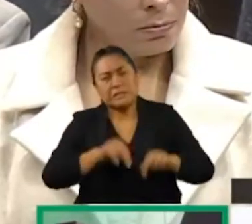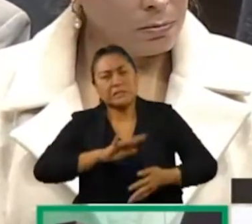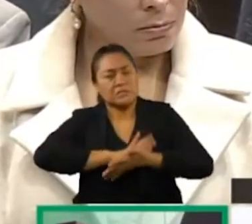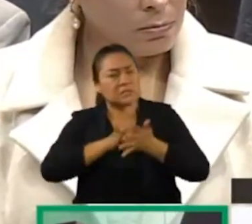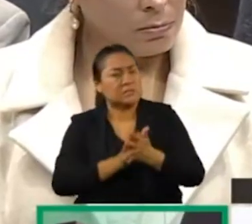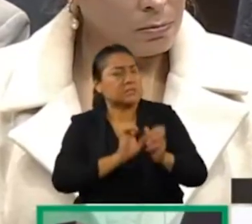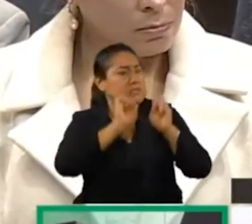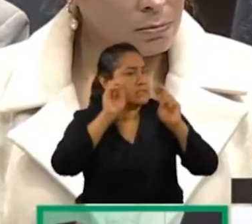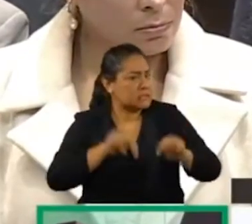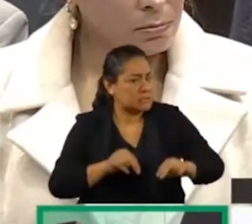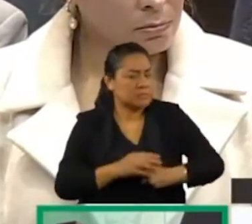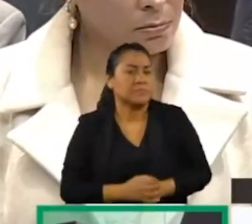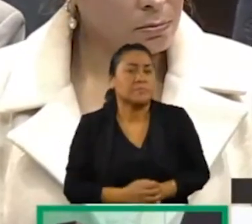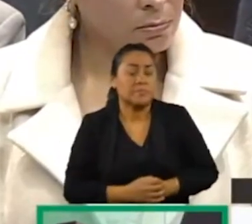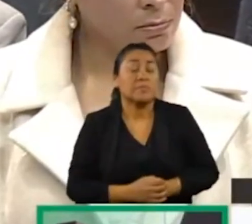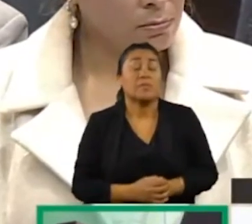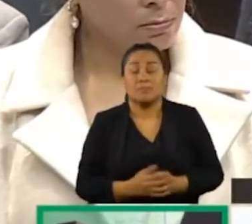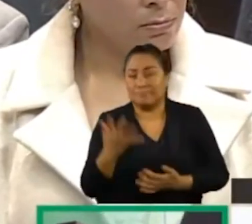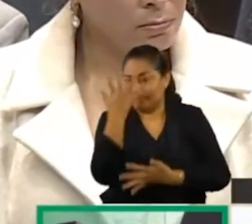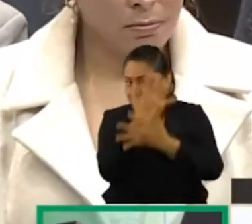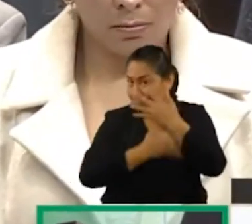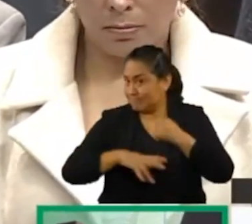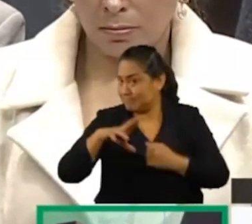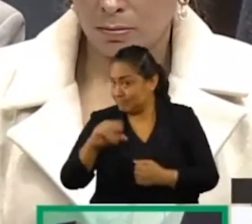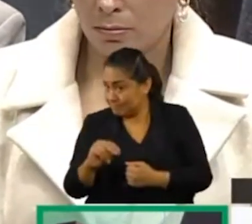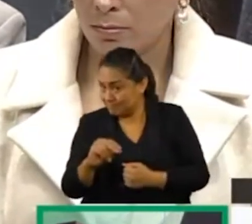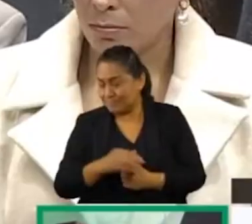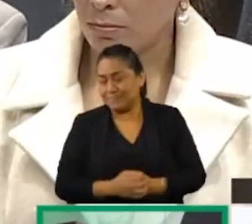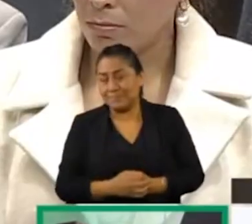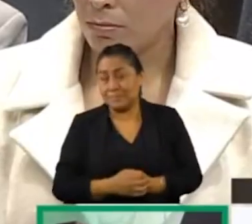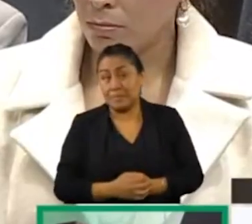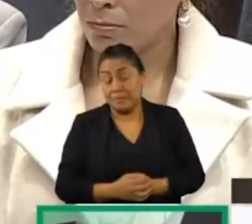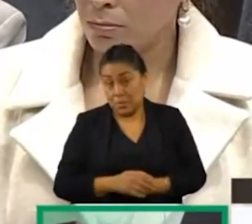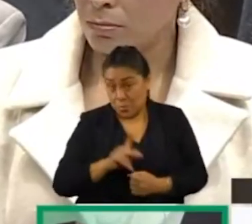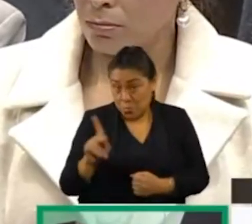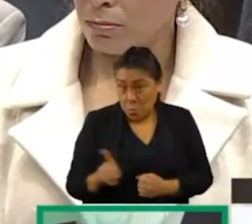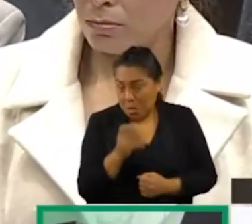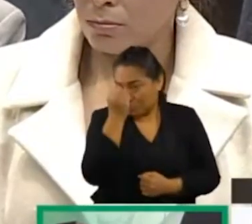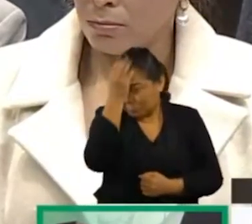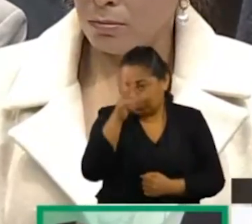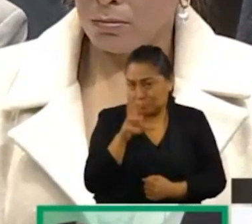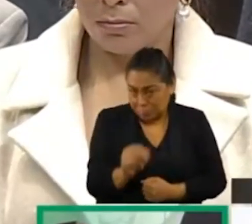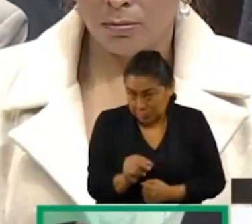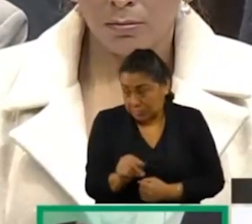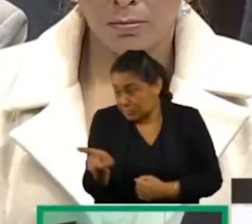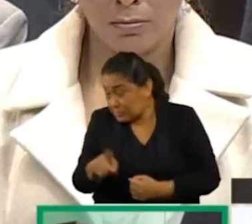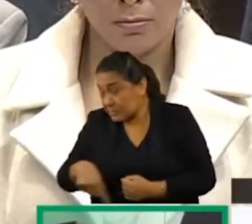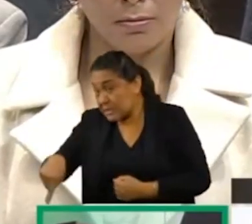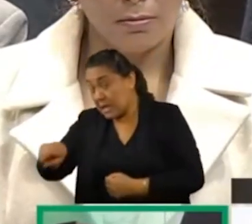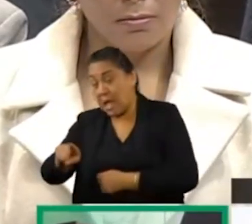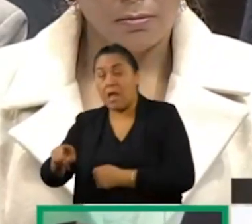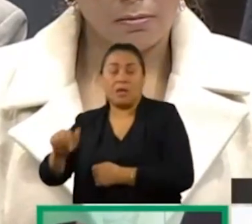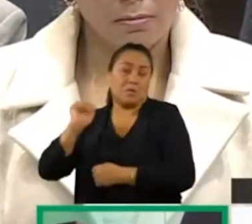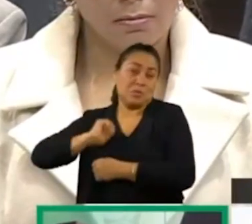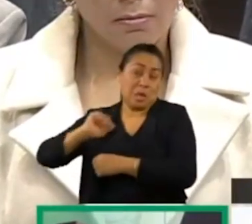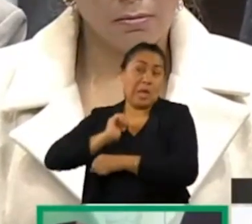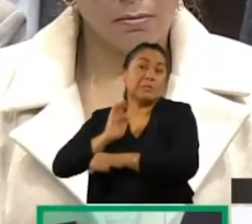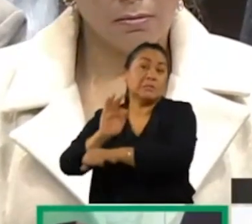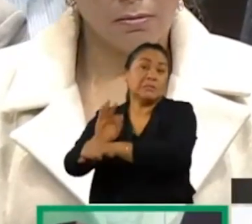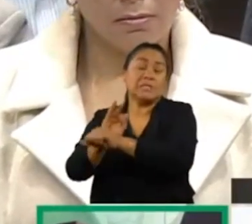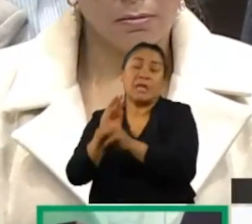confundan. El pueblo no olvida. Mientras ellos protegían al crimen,